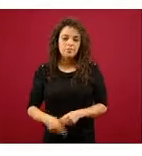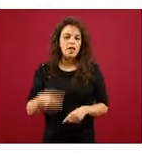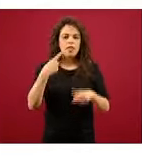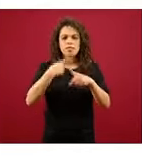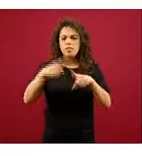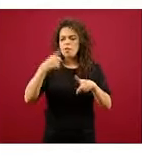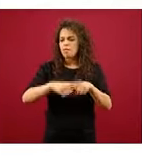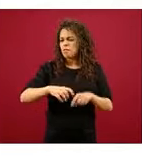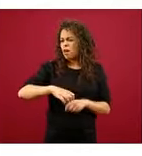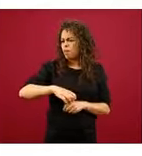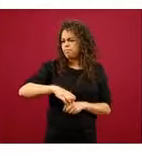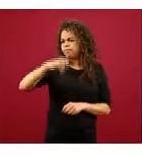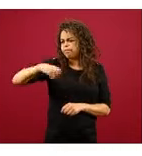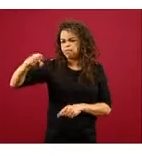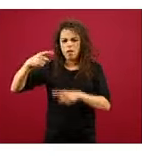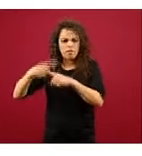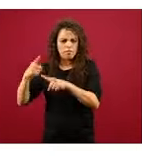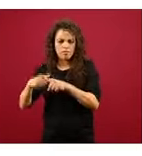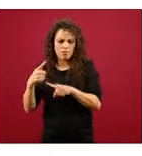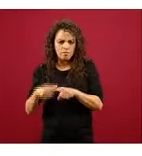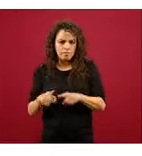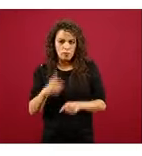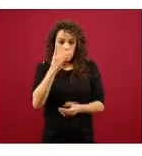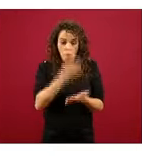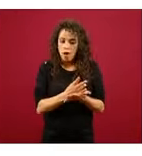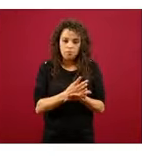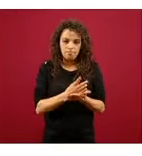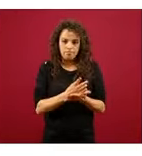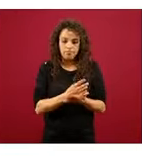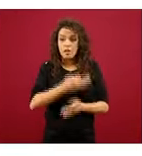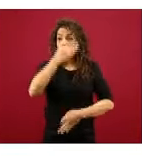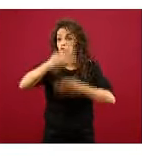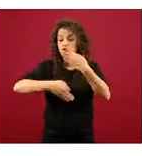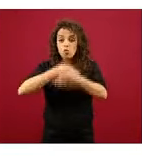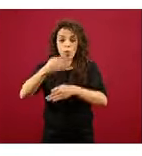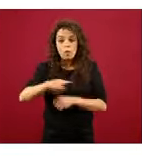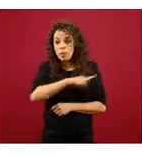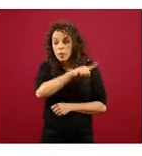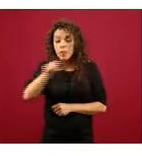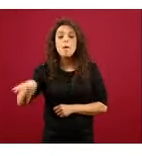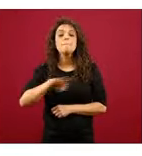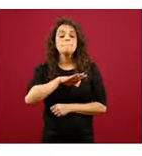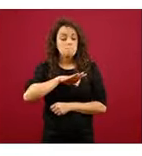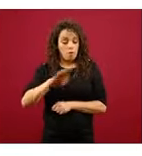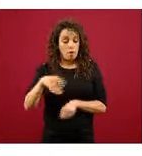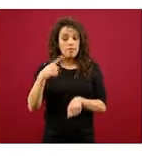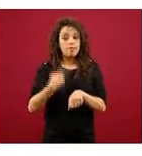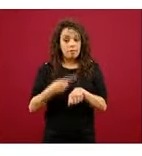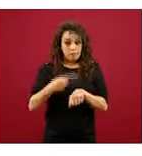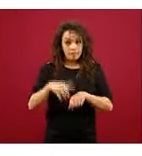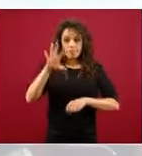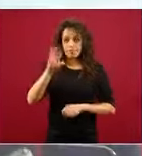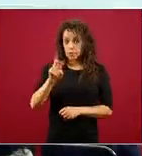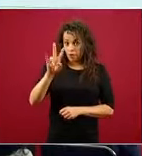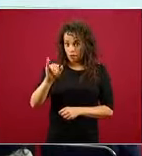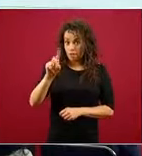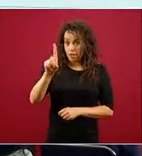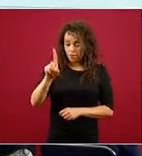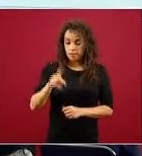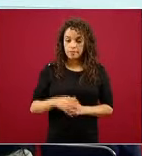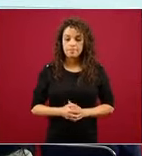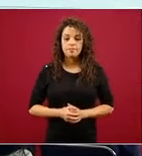edades. Esto es muy importante. A todos y a todas les puede dar COVID y es sumamente indispensable que todas las